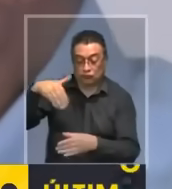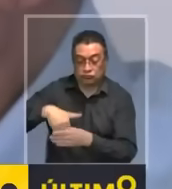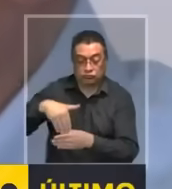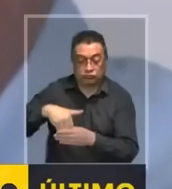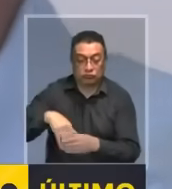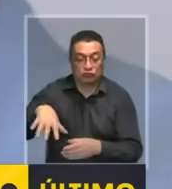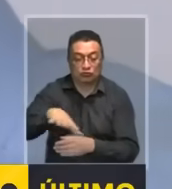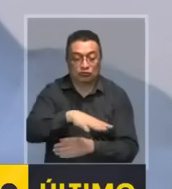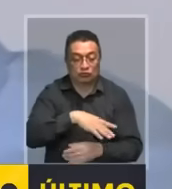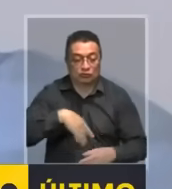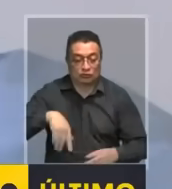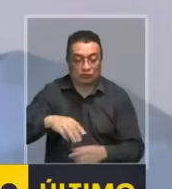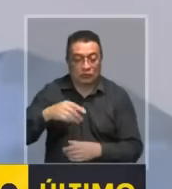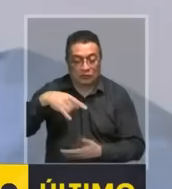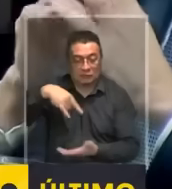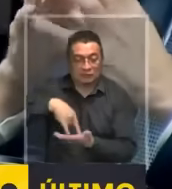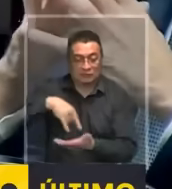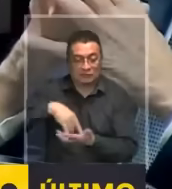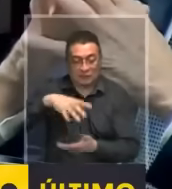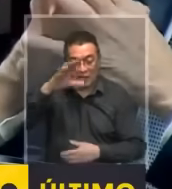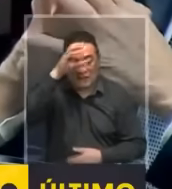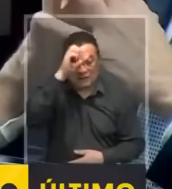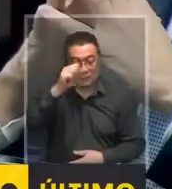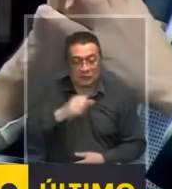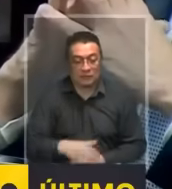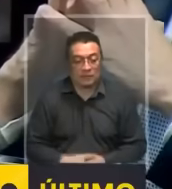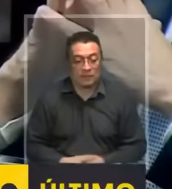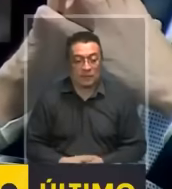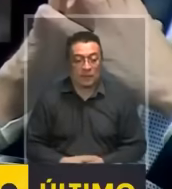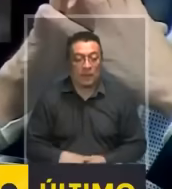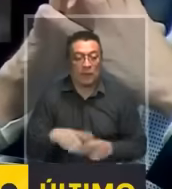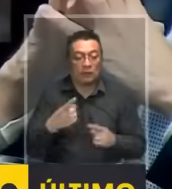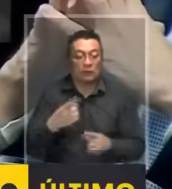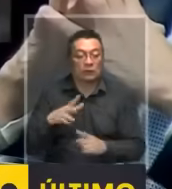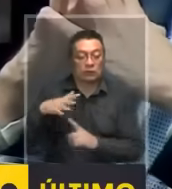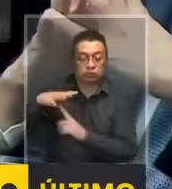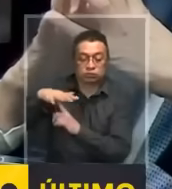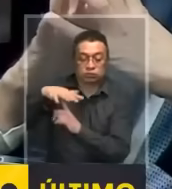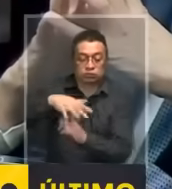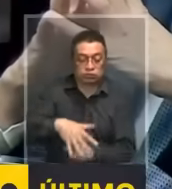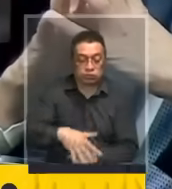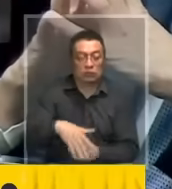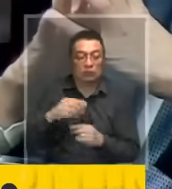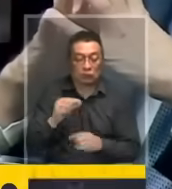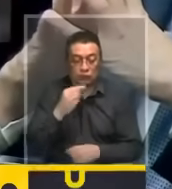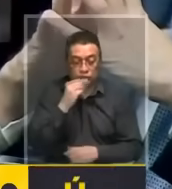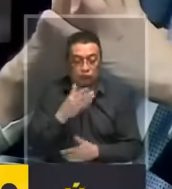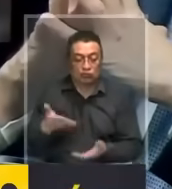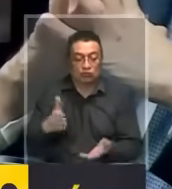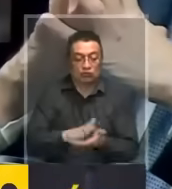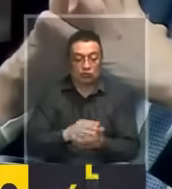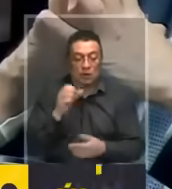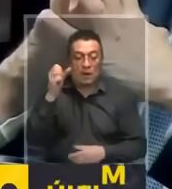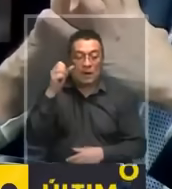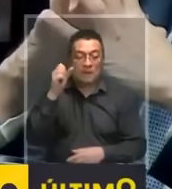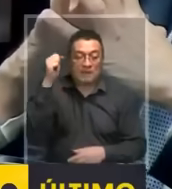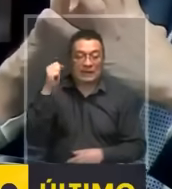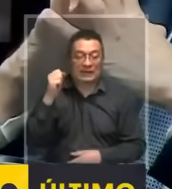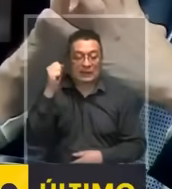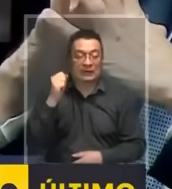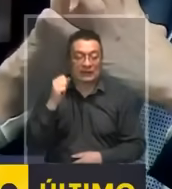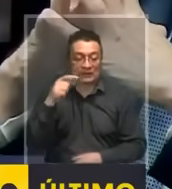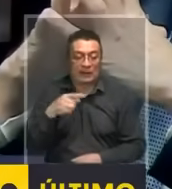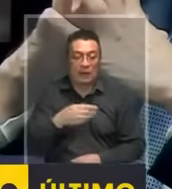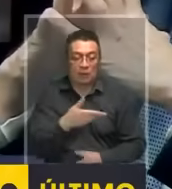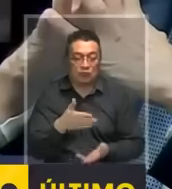los parlamentarios argentinos. En un accidente de helicóptero acaba de morir el presidente Piñera,